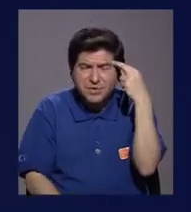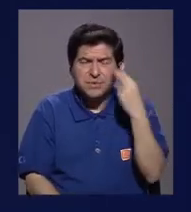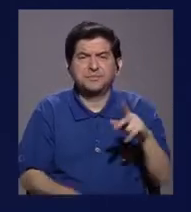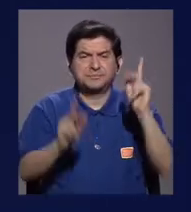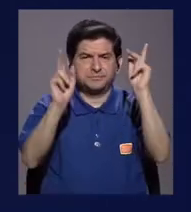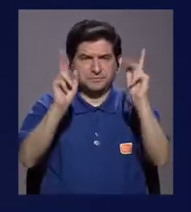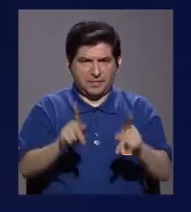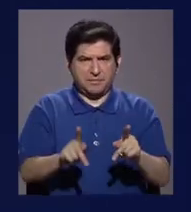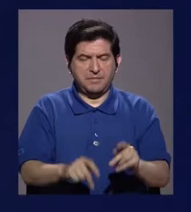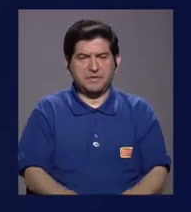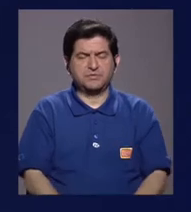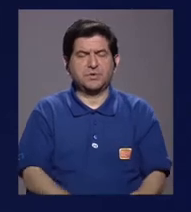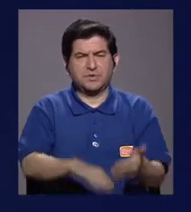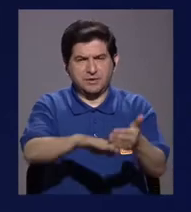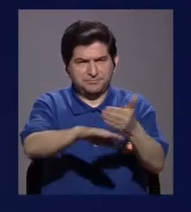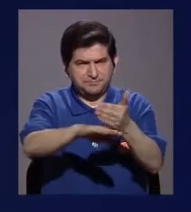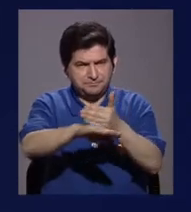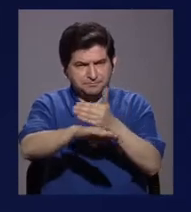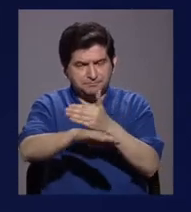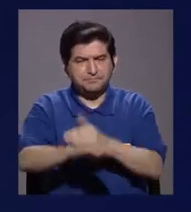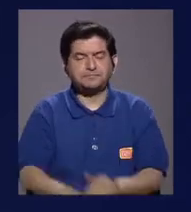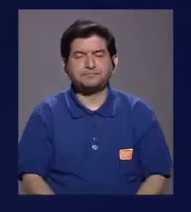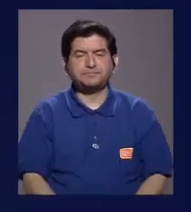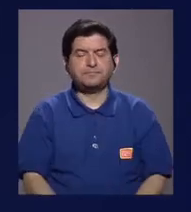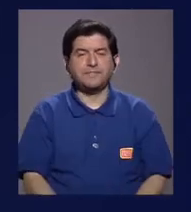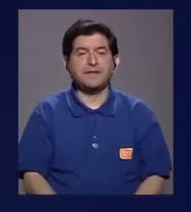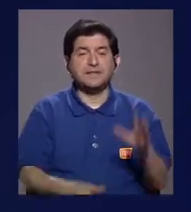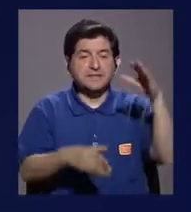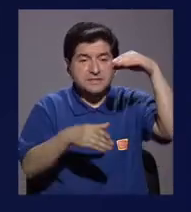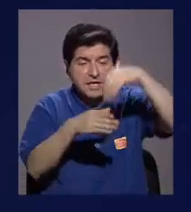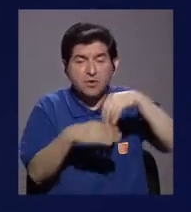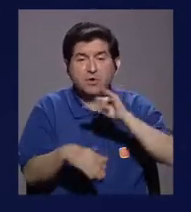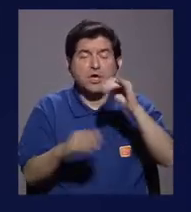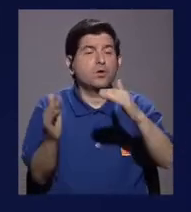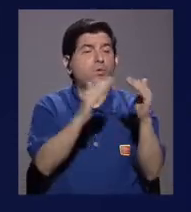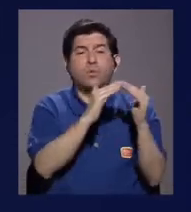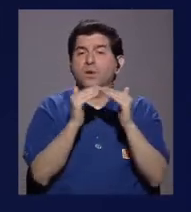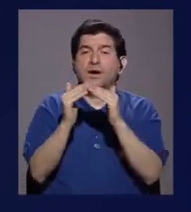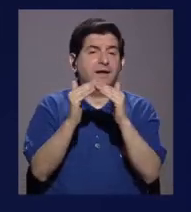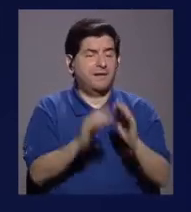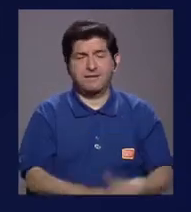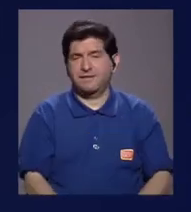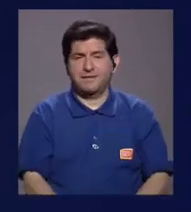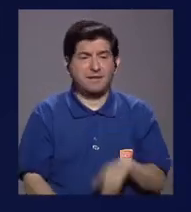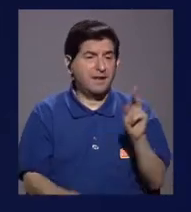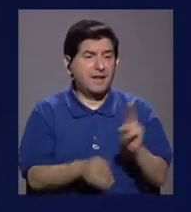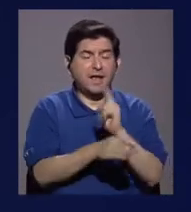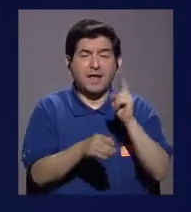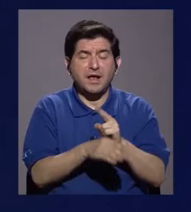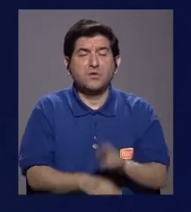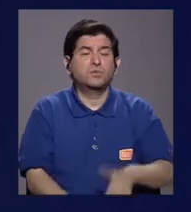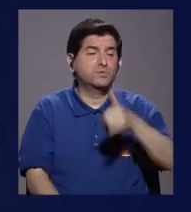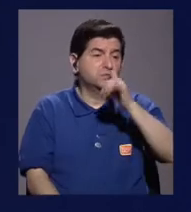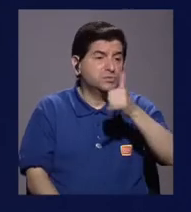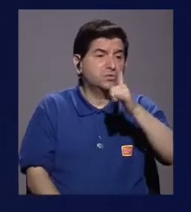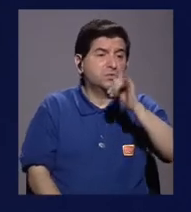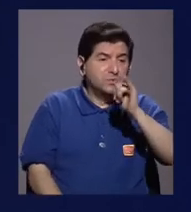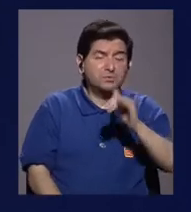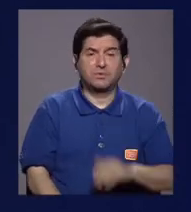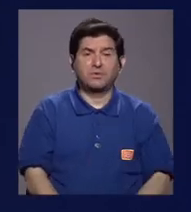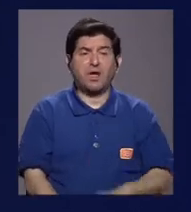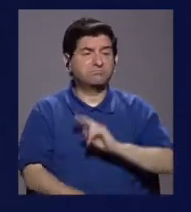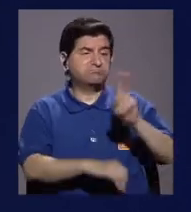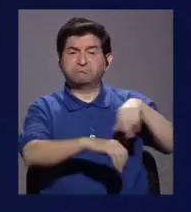que cuando una persona se recupera se le incorpora a la misma comunidad donde el uso del alcohol por ejemplo